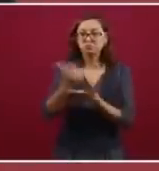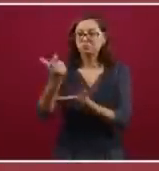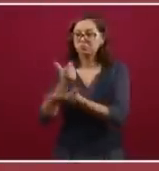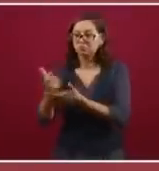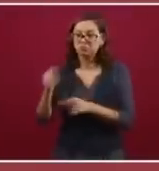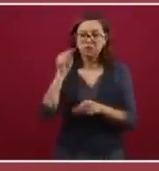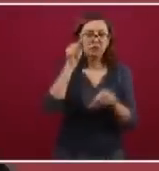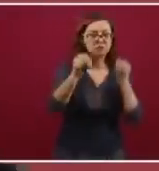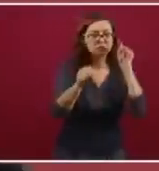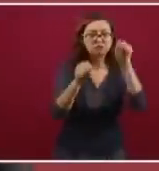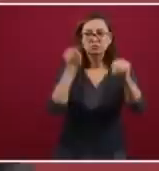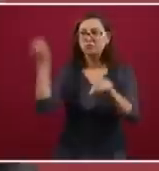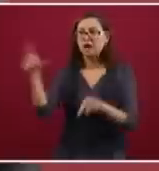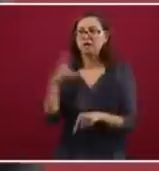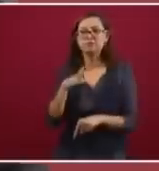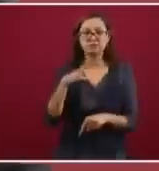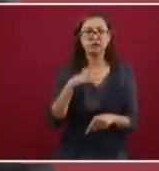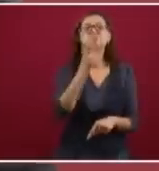dónde está el petróleo.